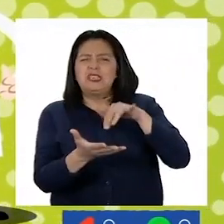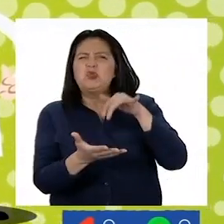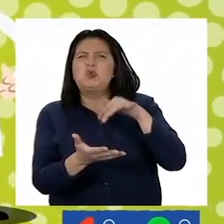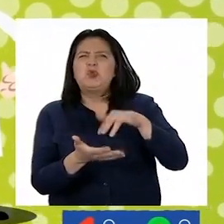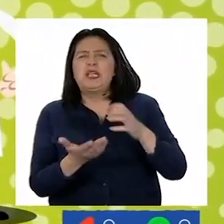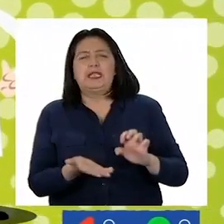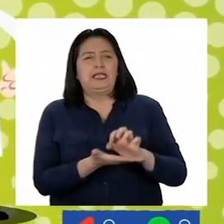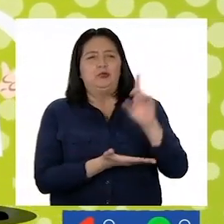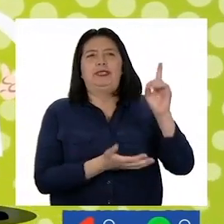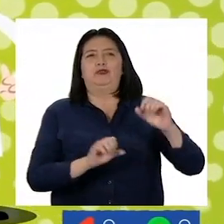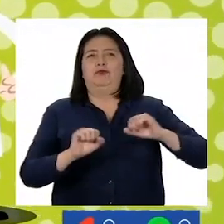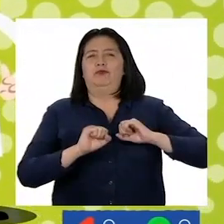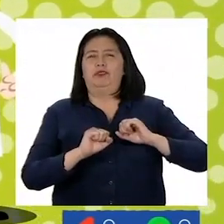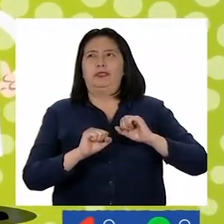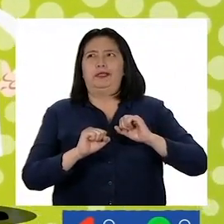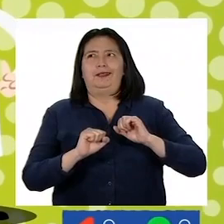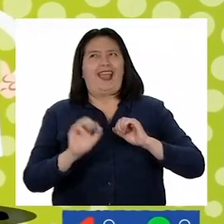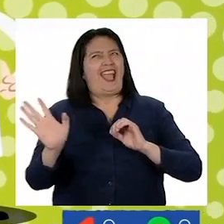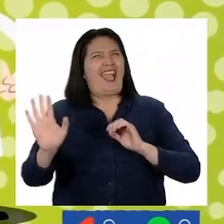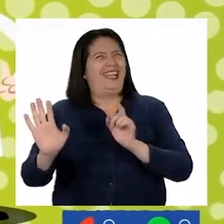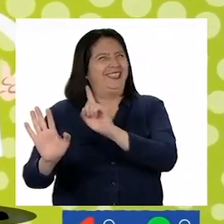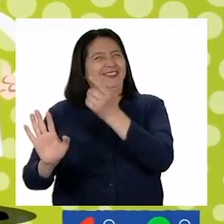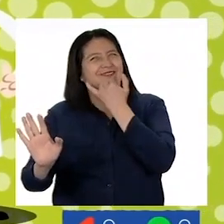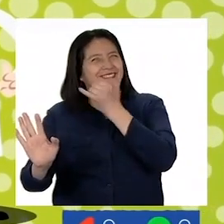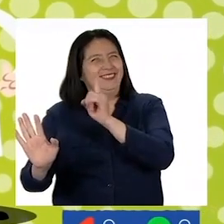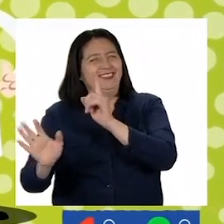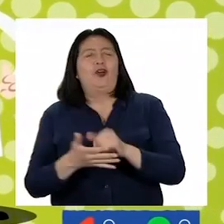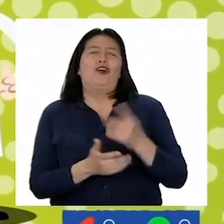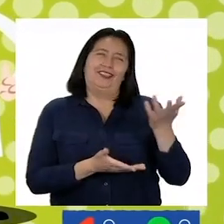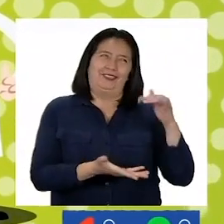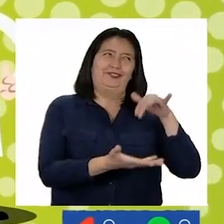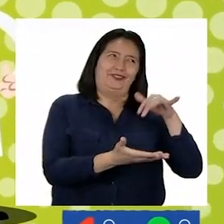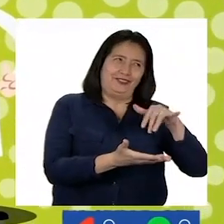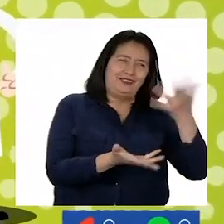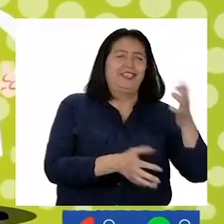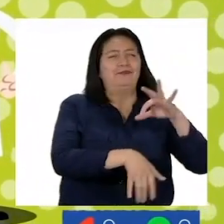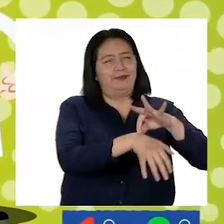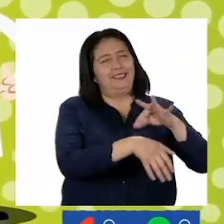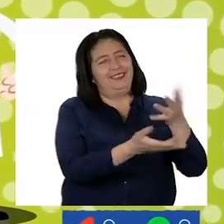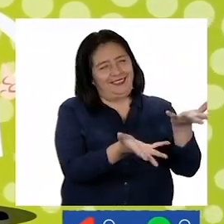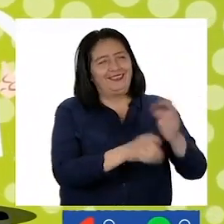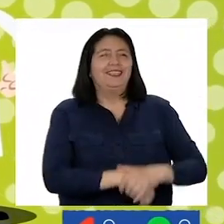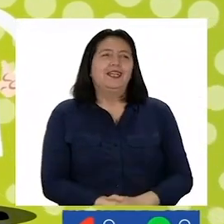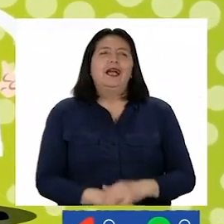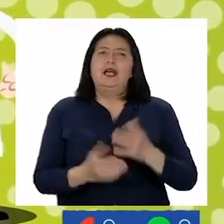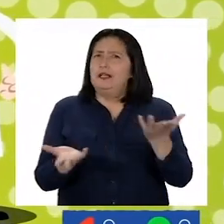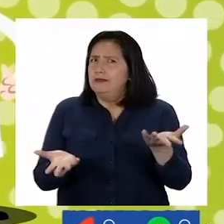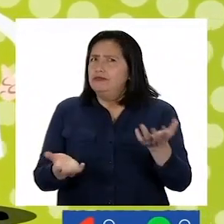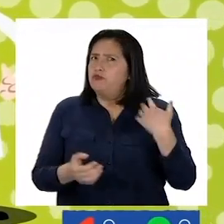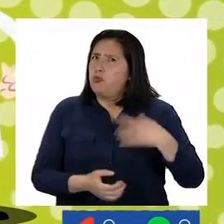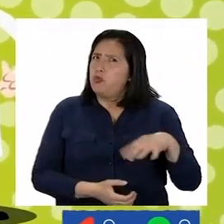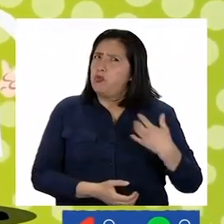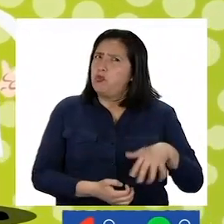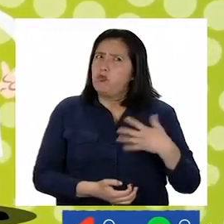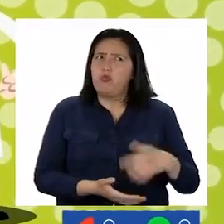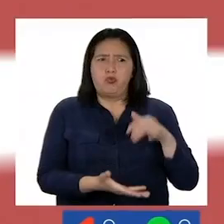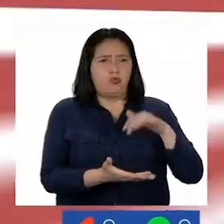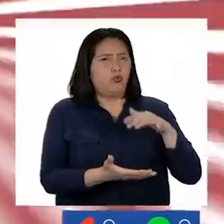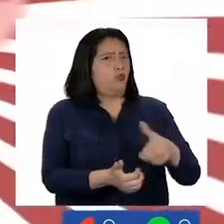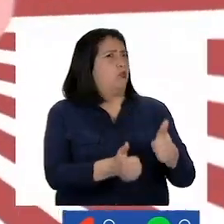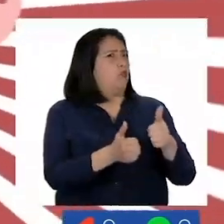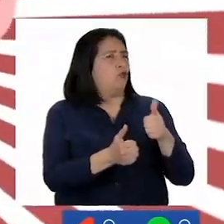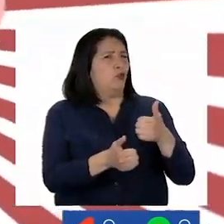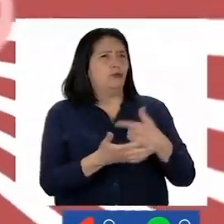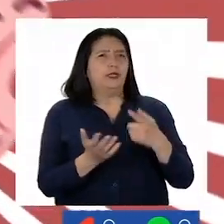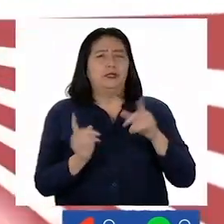estudios de educación física. No, obviamente estudios de medicina, los que realizó con notable éxito,